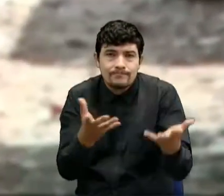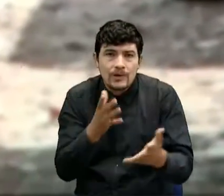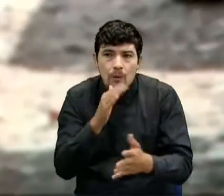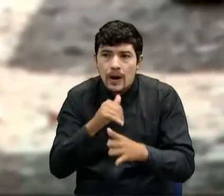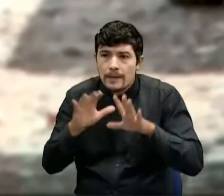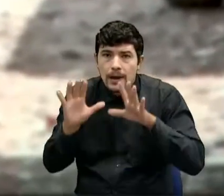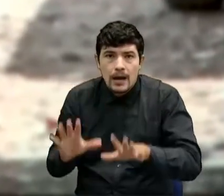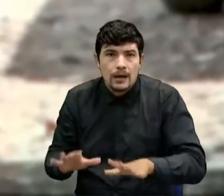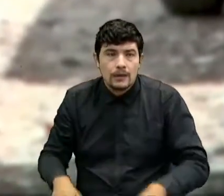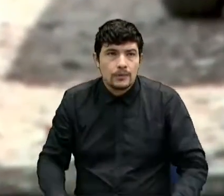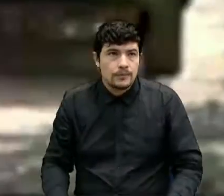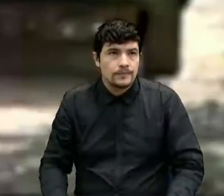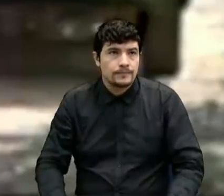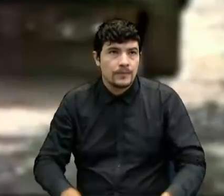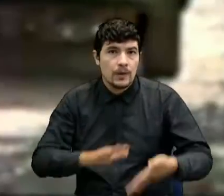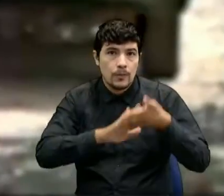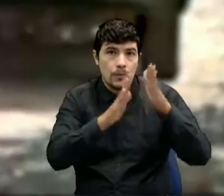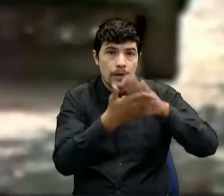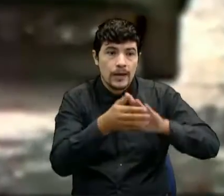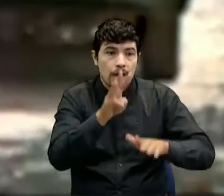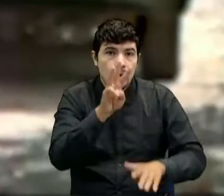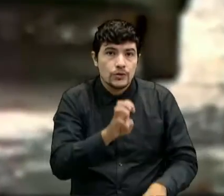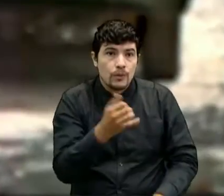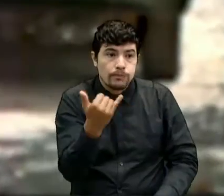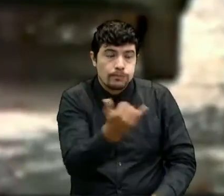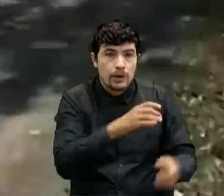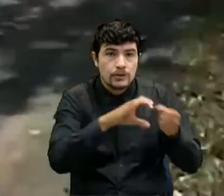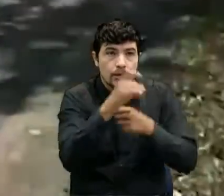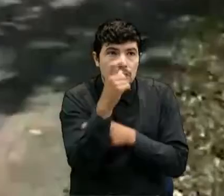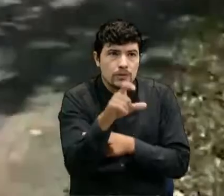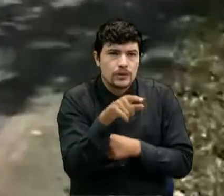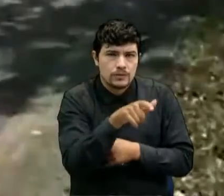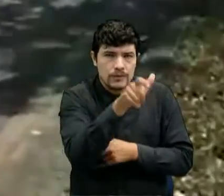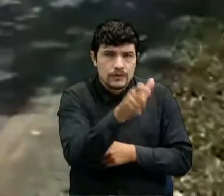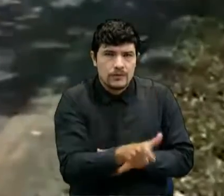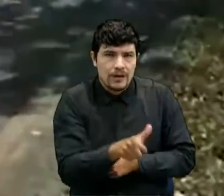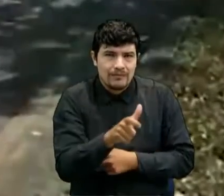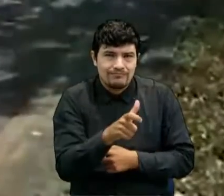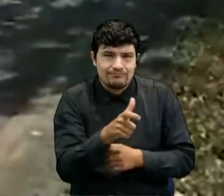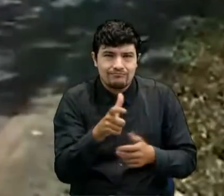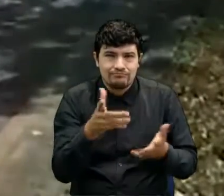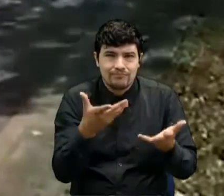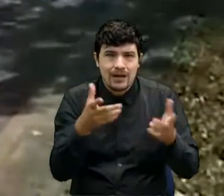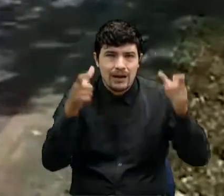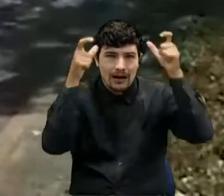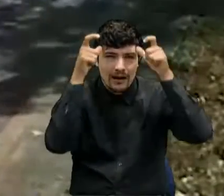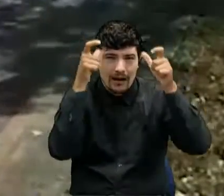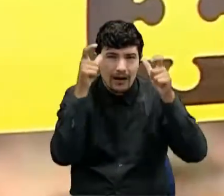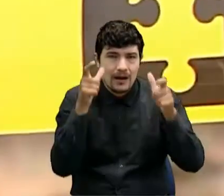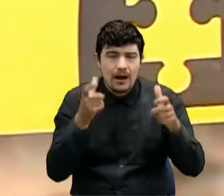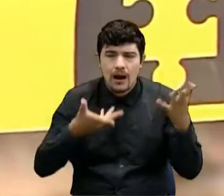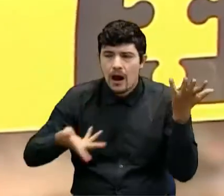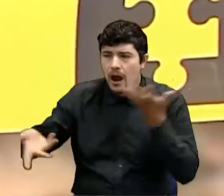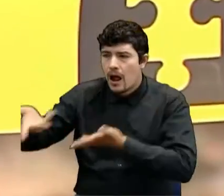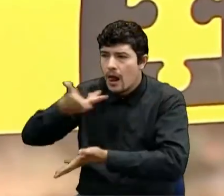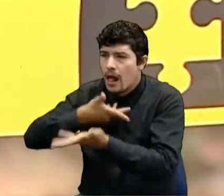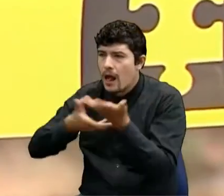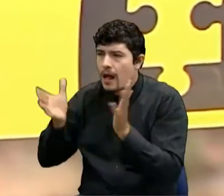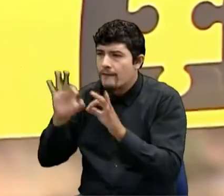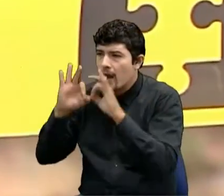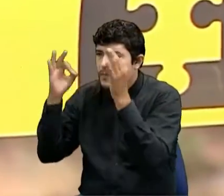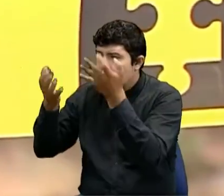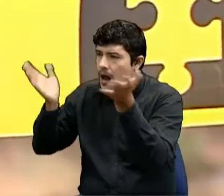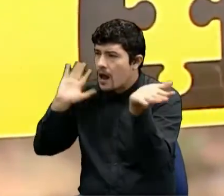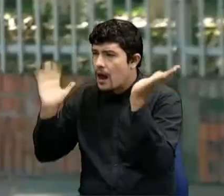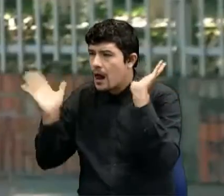8 de la ciudad de Cúcuta, un ganadero fue asesinado cuando se encontraba compartiendo con su familia y recibió 5 impactos de bala dentro de